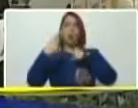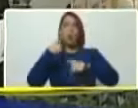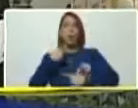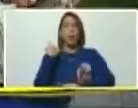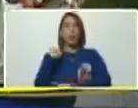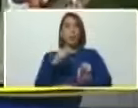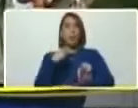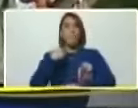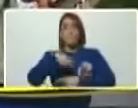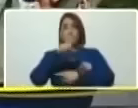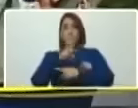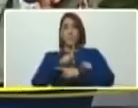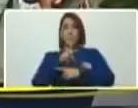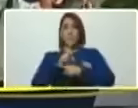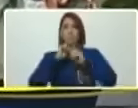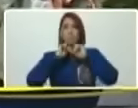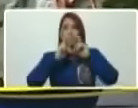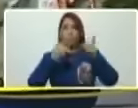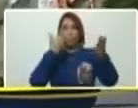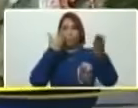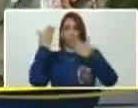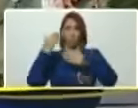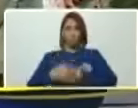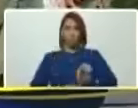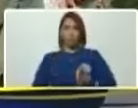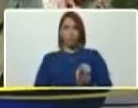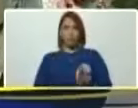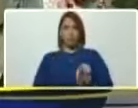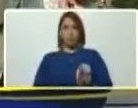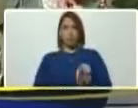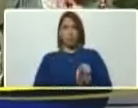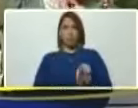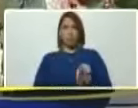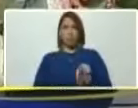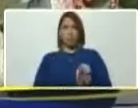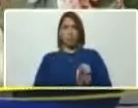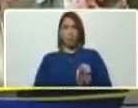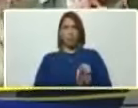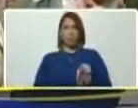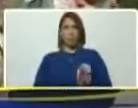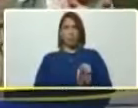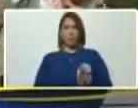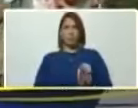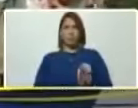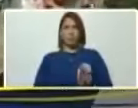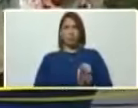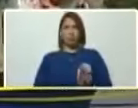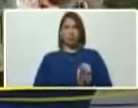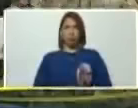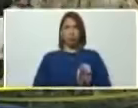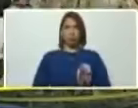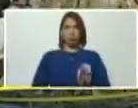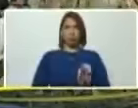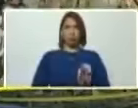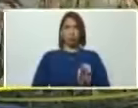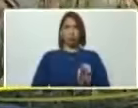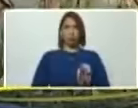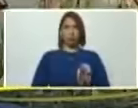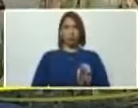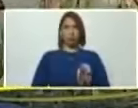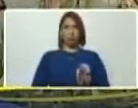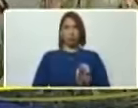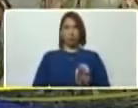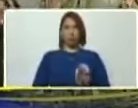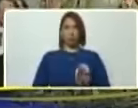las principales avenidas de Caracas, las principales autopistas. Y en los